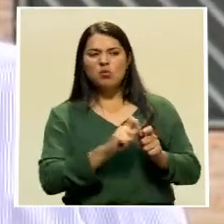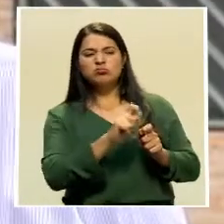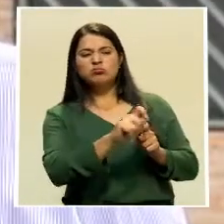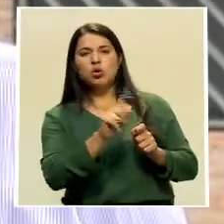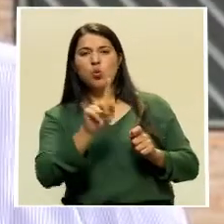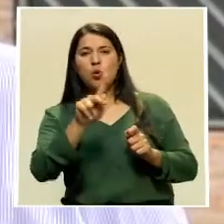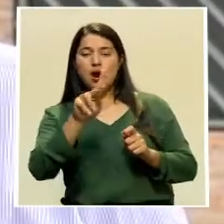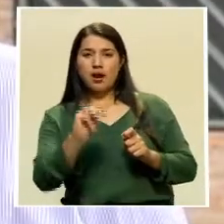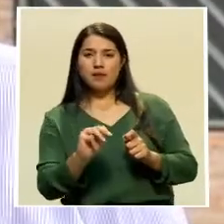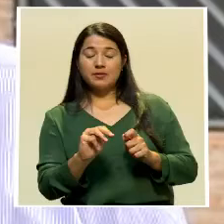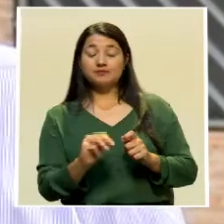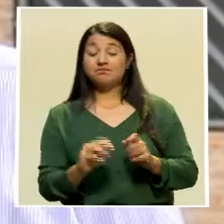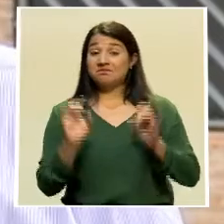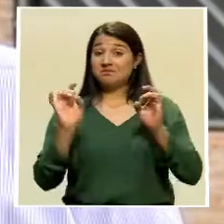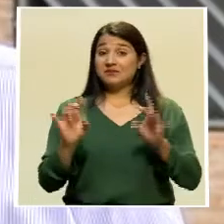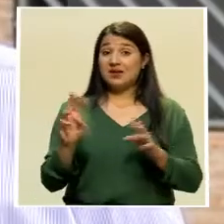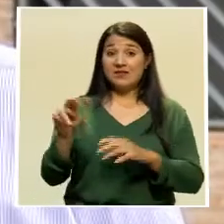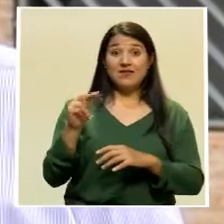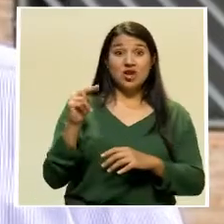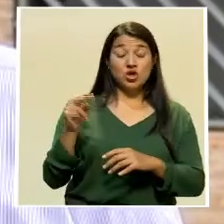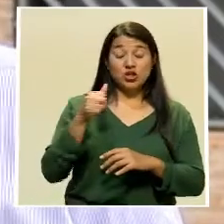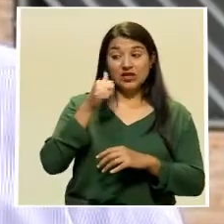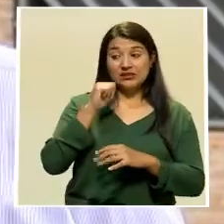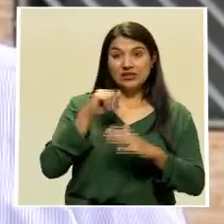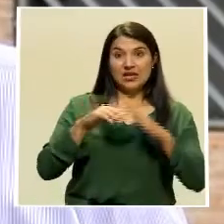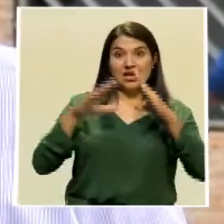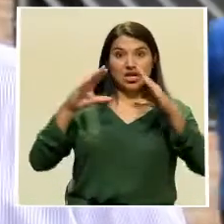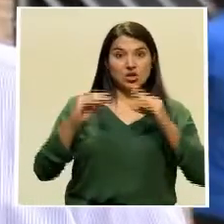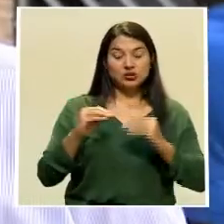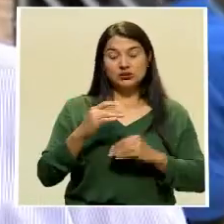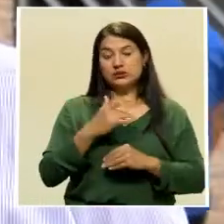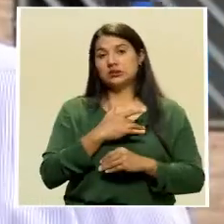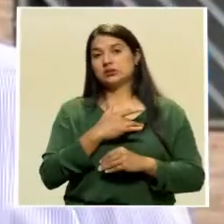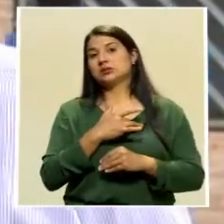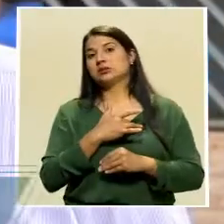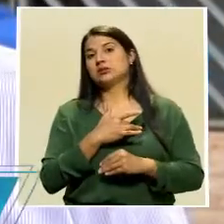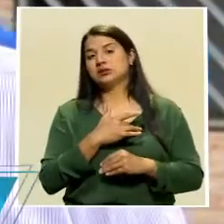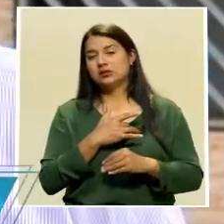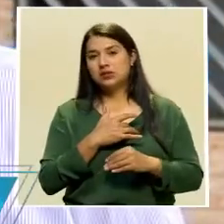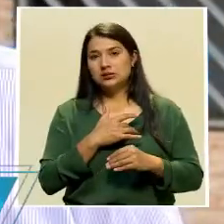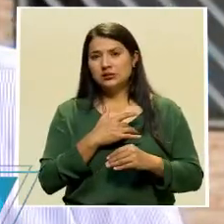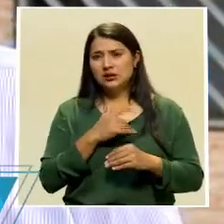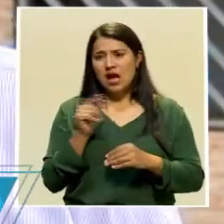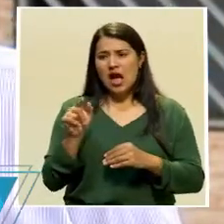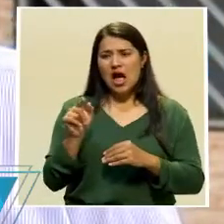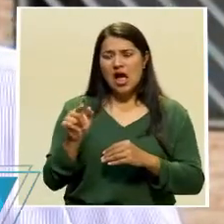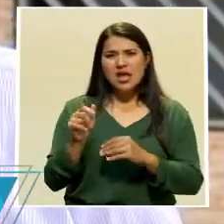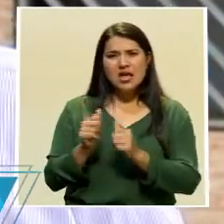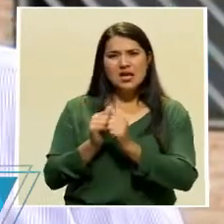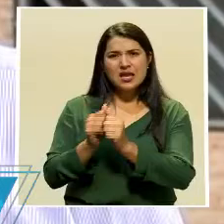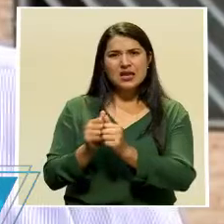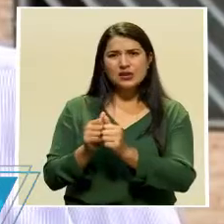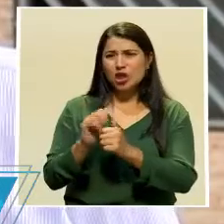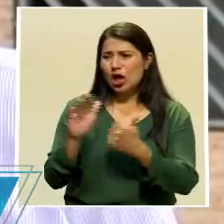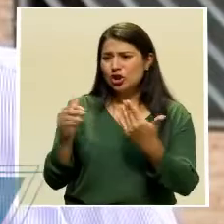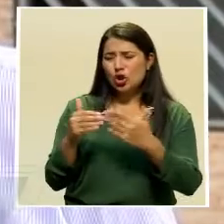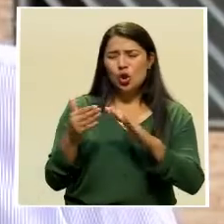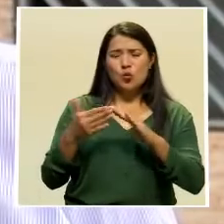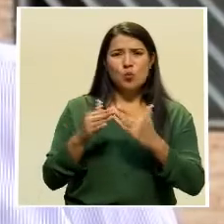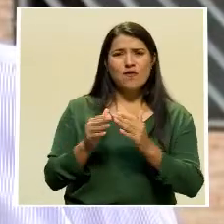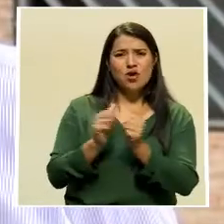Esta terrible noticia que pasó anoche pues ha conmovido a Caballo Blanco, a Cartago y a todo el